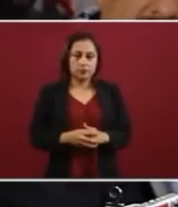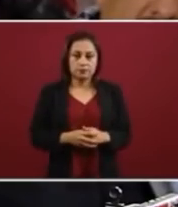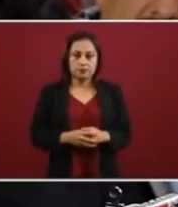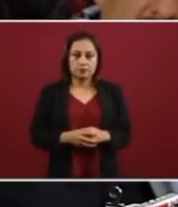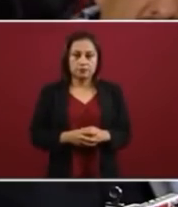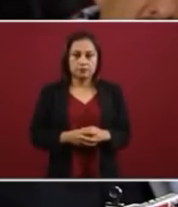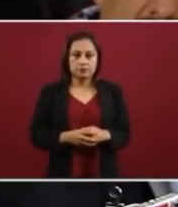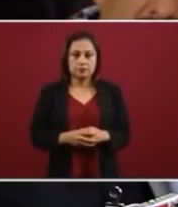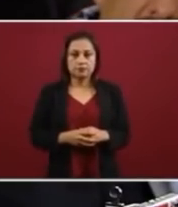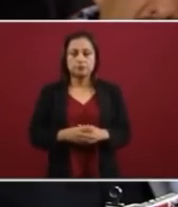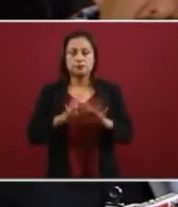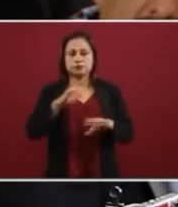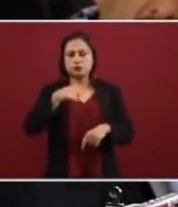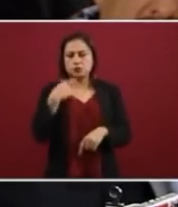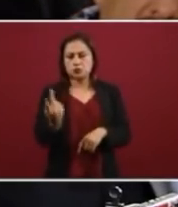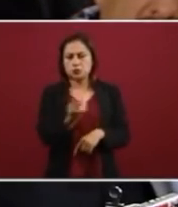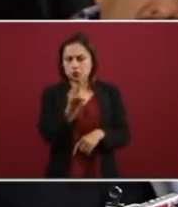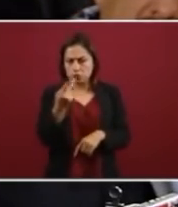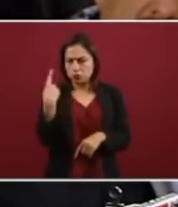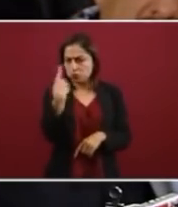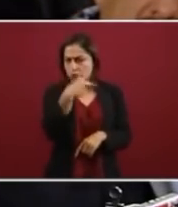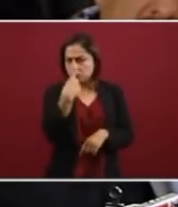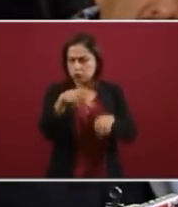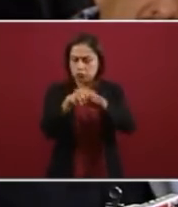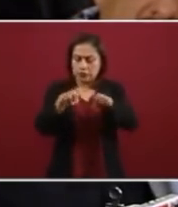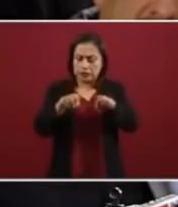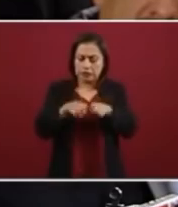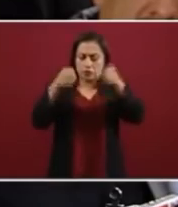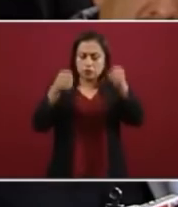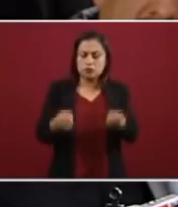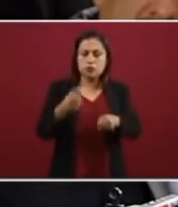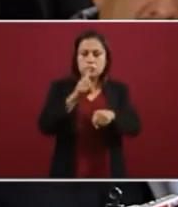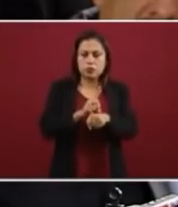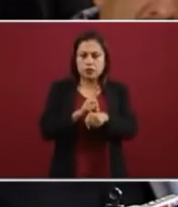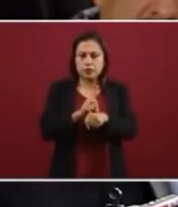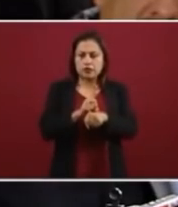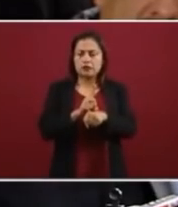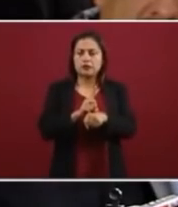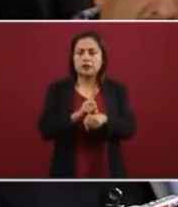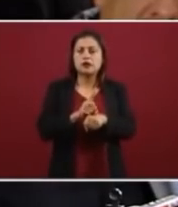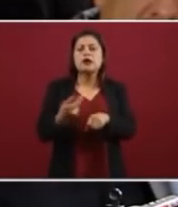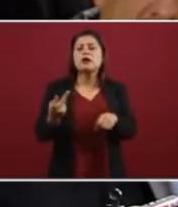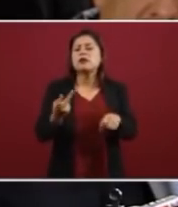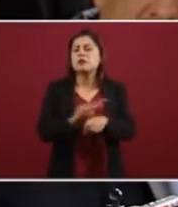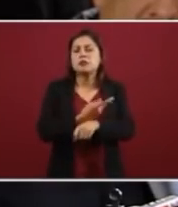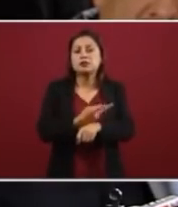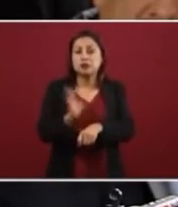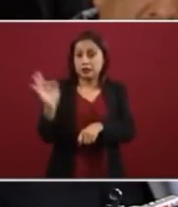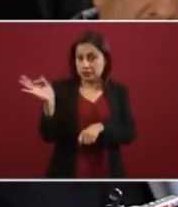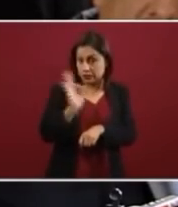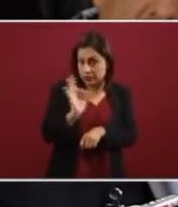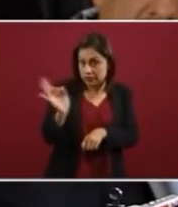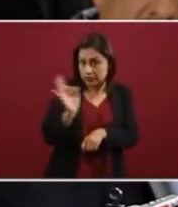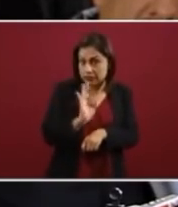el gabinete de seguridad, ¿hay la posibilidad en estos escenarios de que se esté atizando la